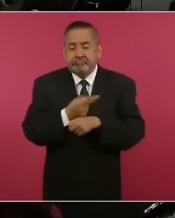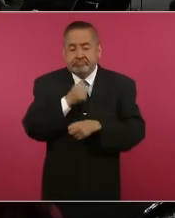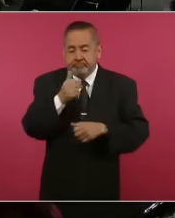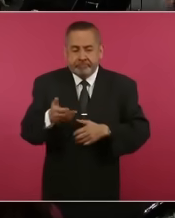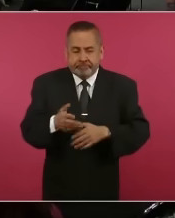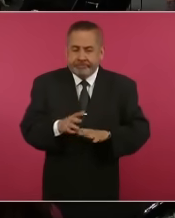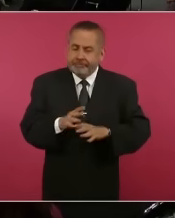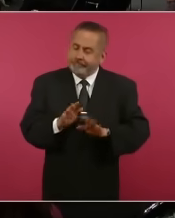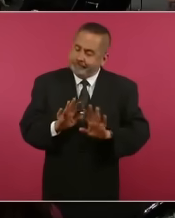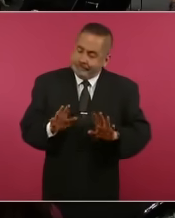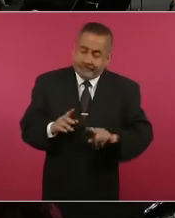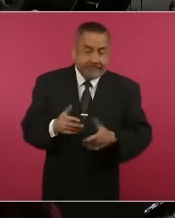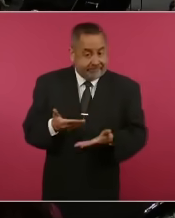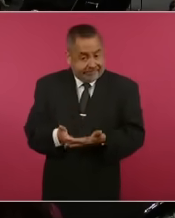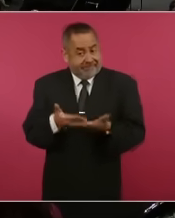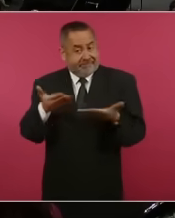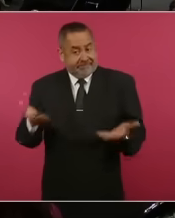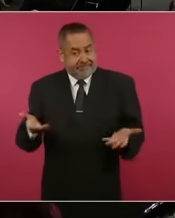Y ahora no.